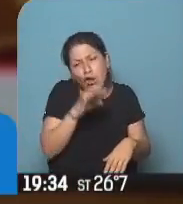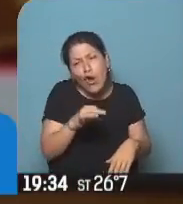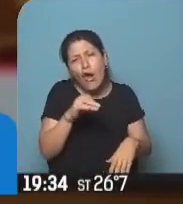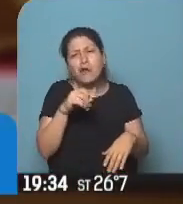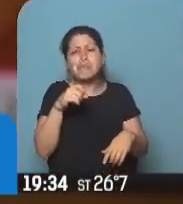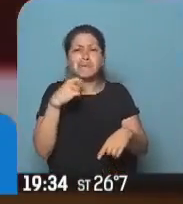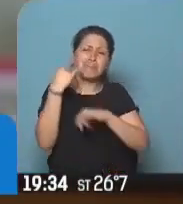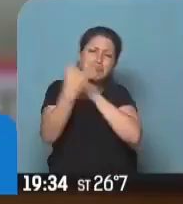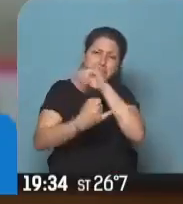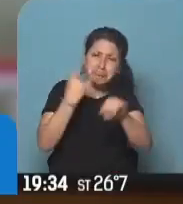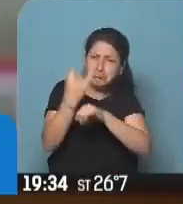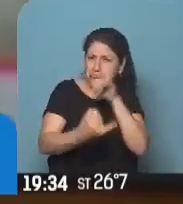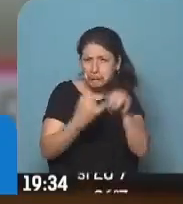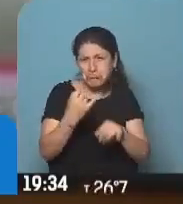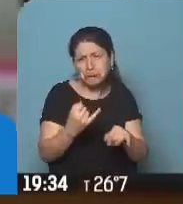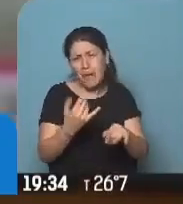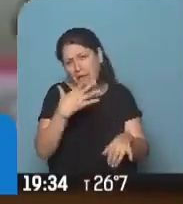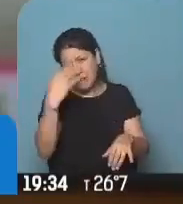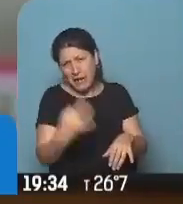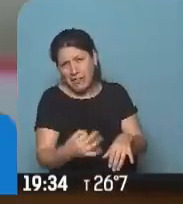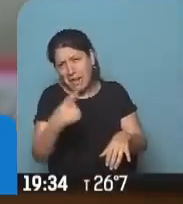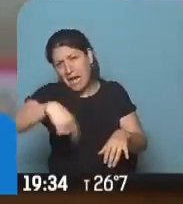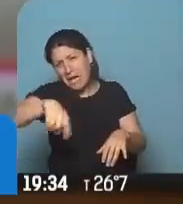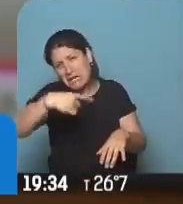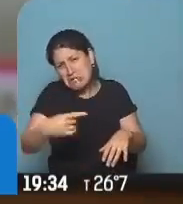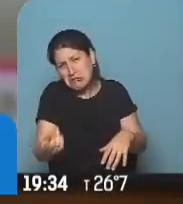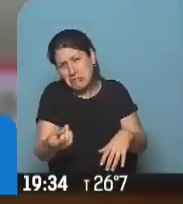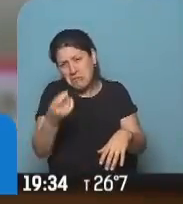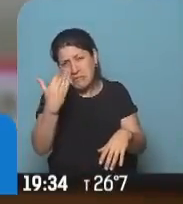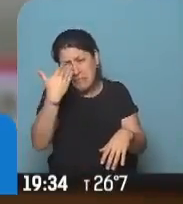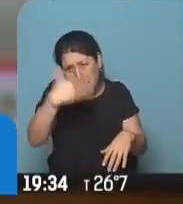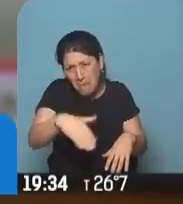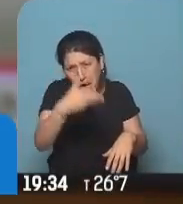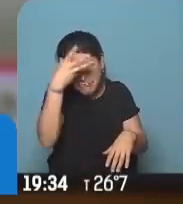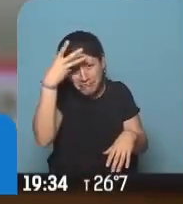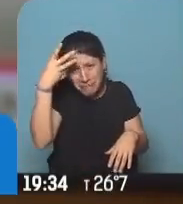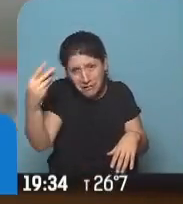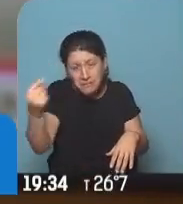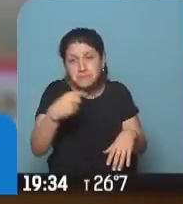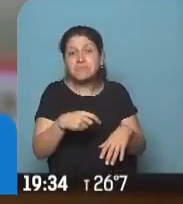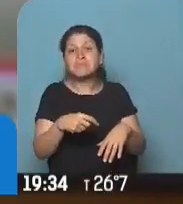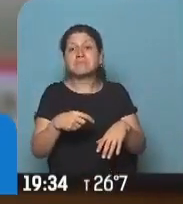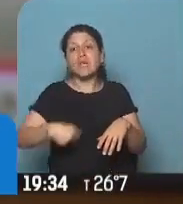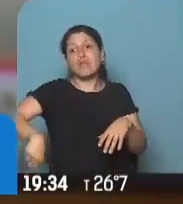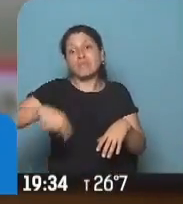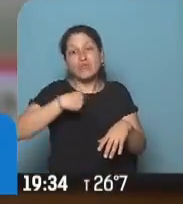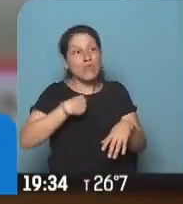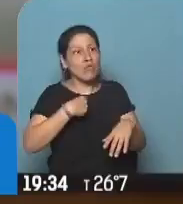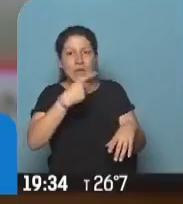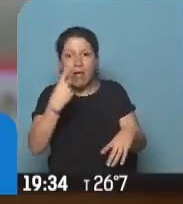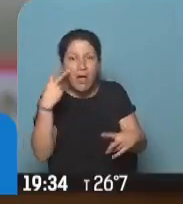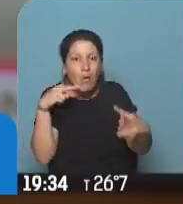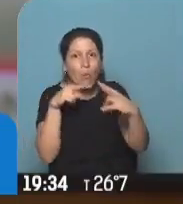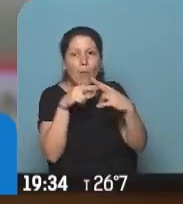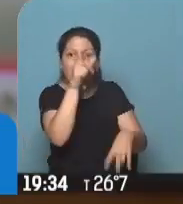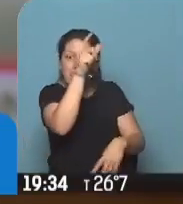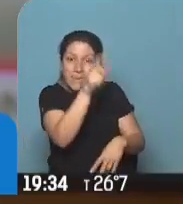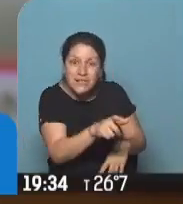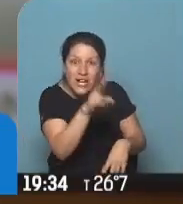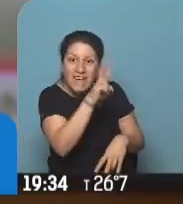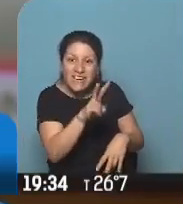muy lejos, aunque las historias son realmente muy conmovedoras. Como cualquier persona que habla con un venezolano que está saliendo se va a dar